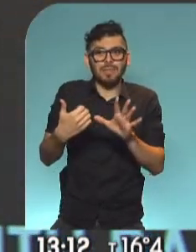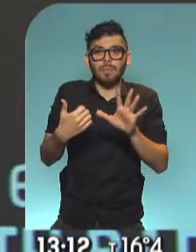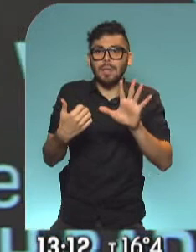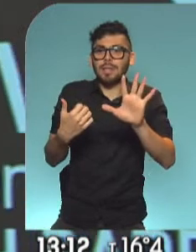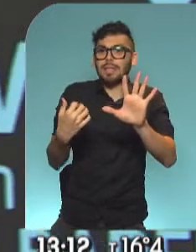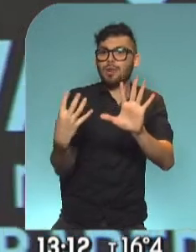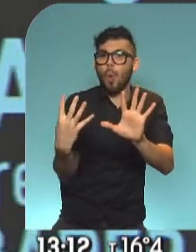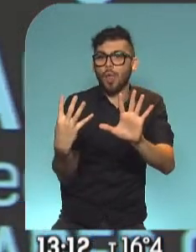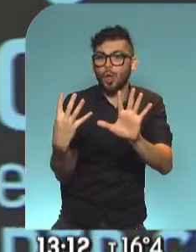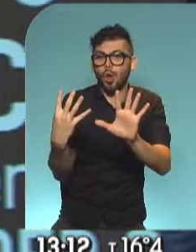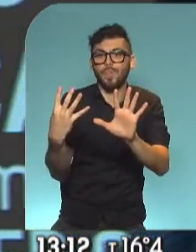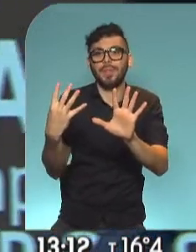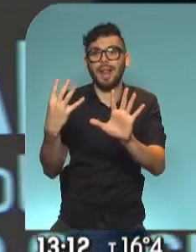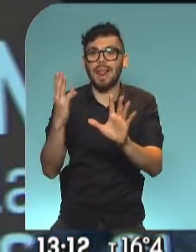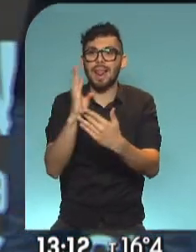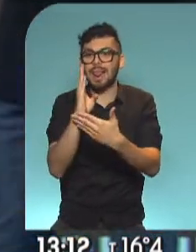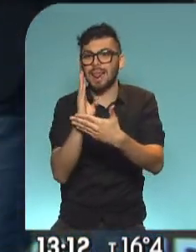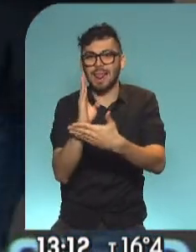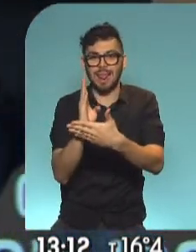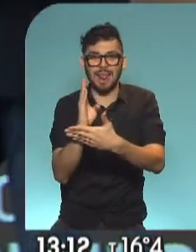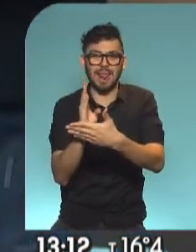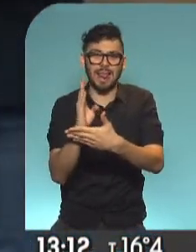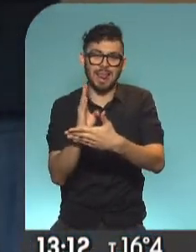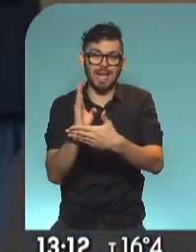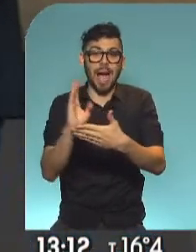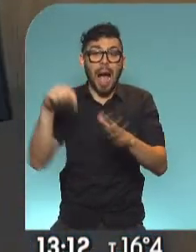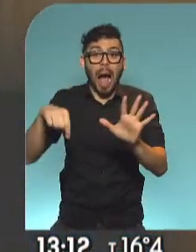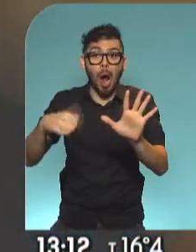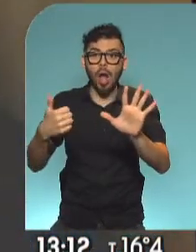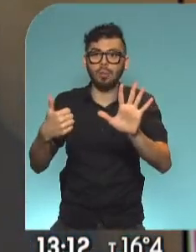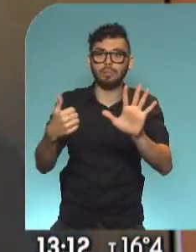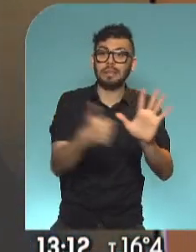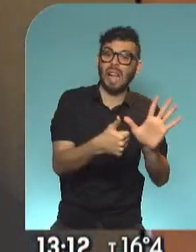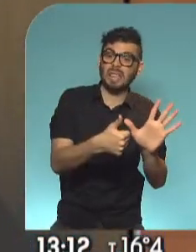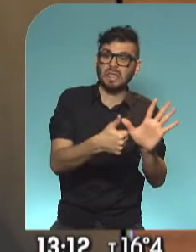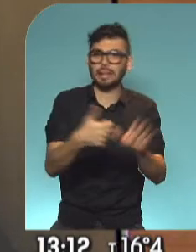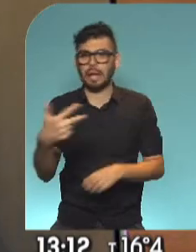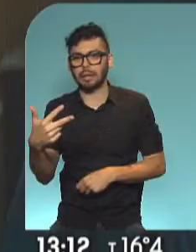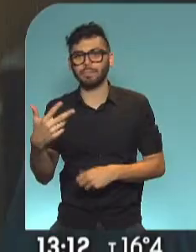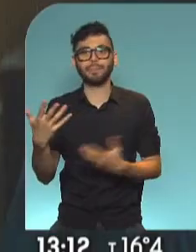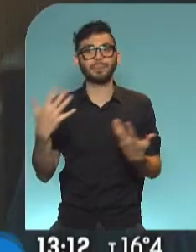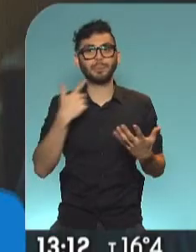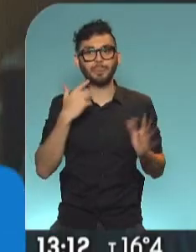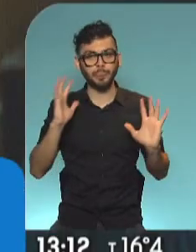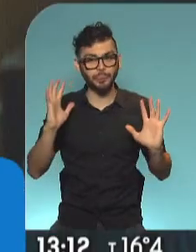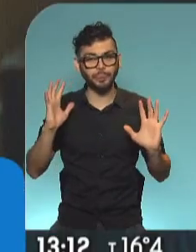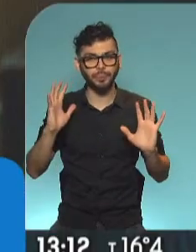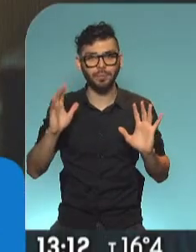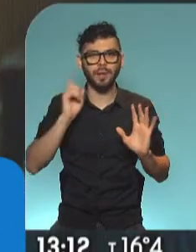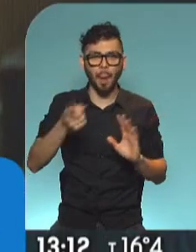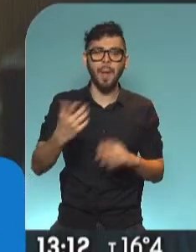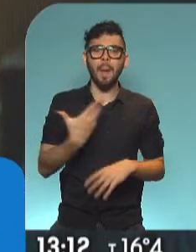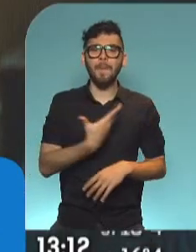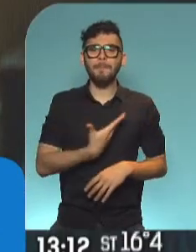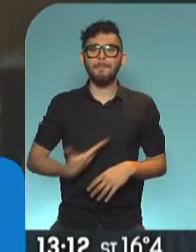ahí que podía definir algunas cuestiones, pero ahora empieza a definirse. Acá lo interesante ver también quién ha dominado, qué presidente